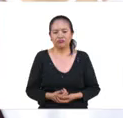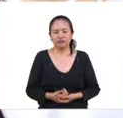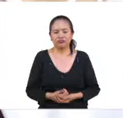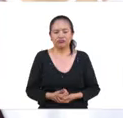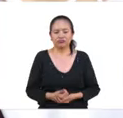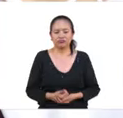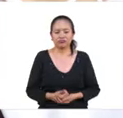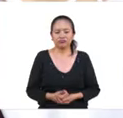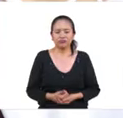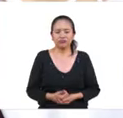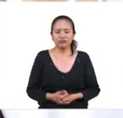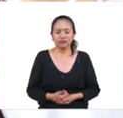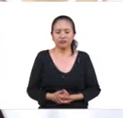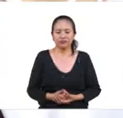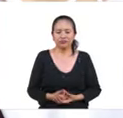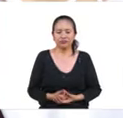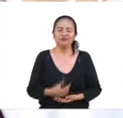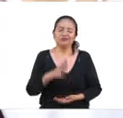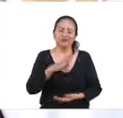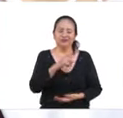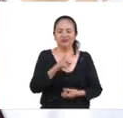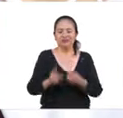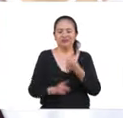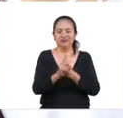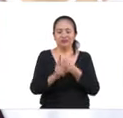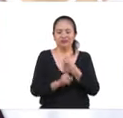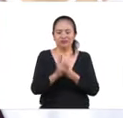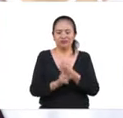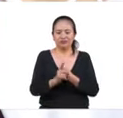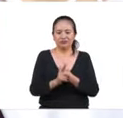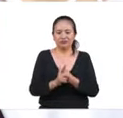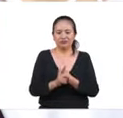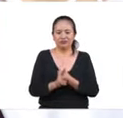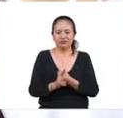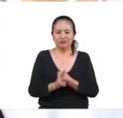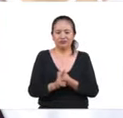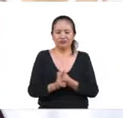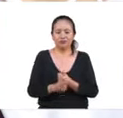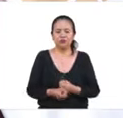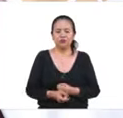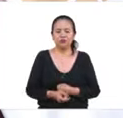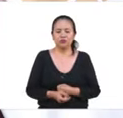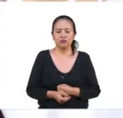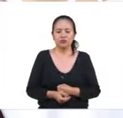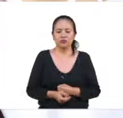había ahí, pues, problemas, pues, en que no eran exactamente,